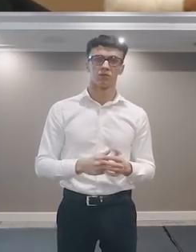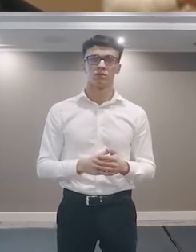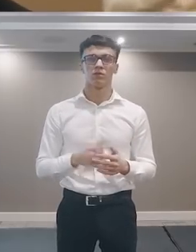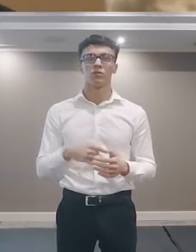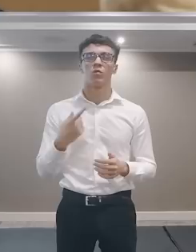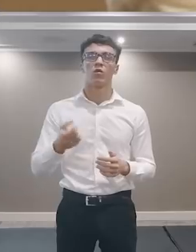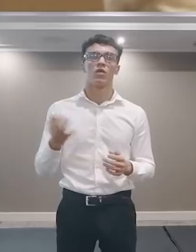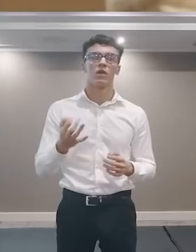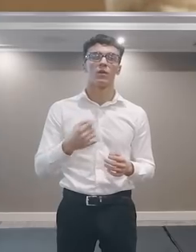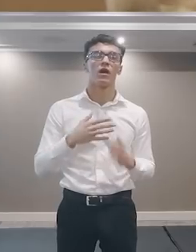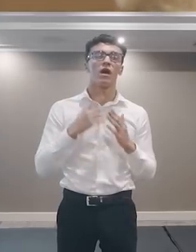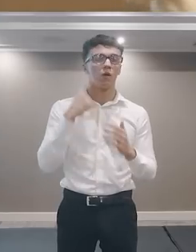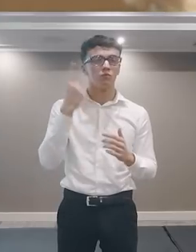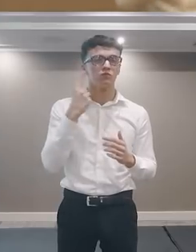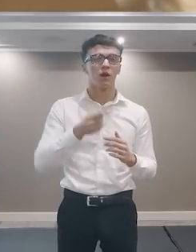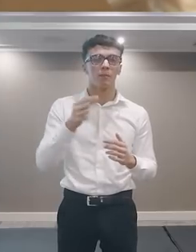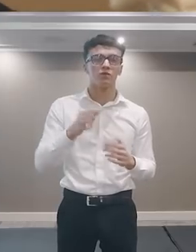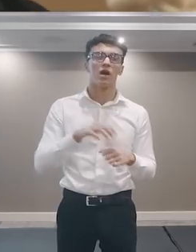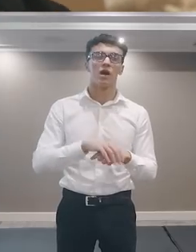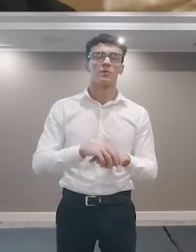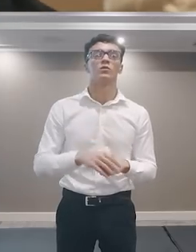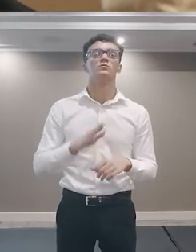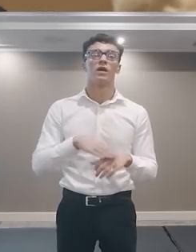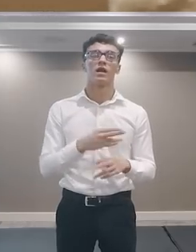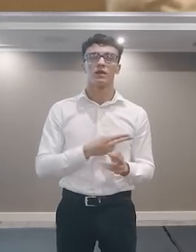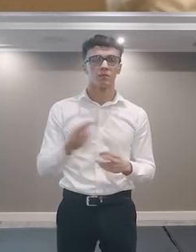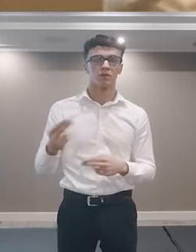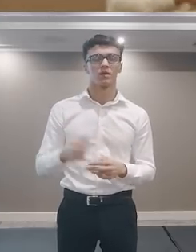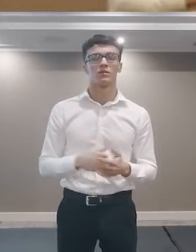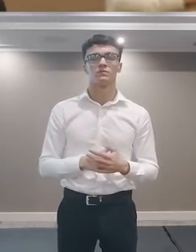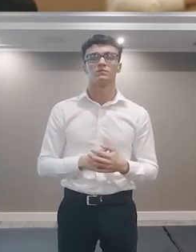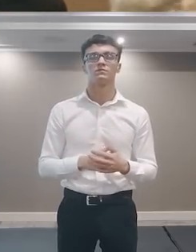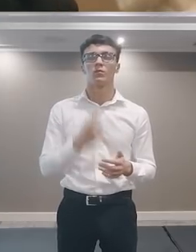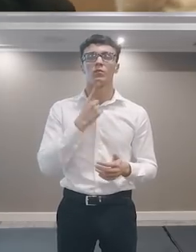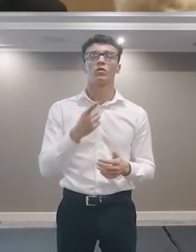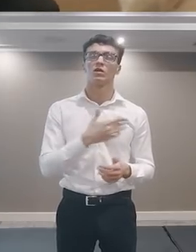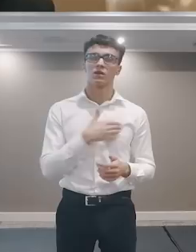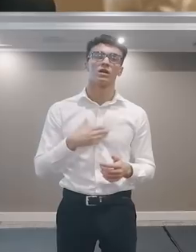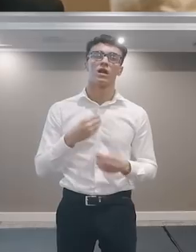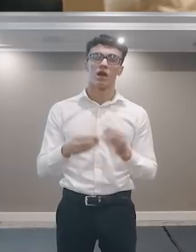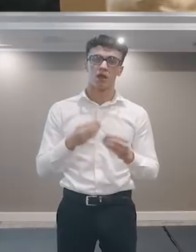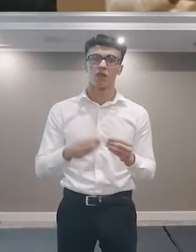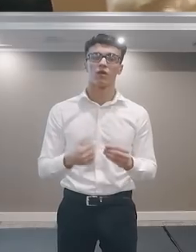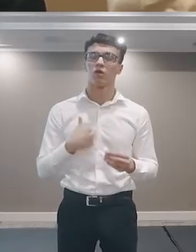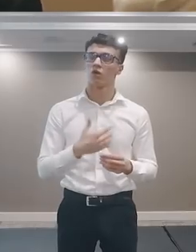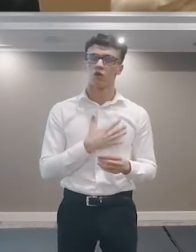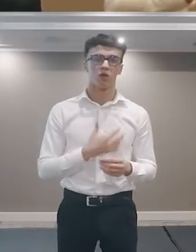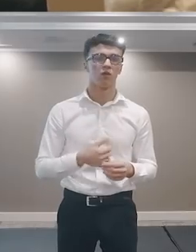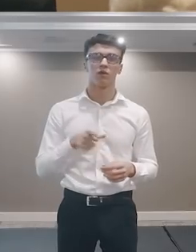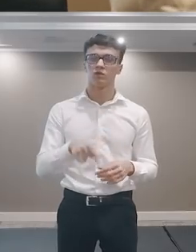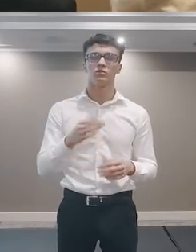a quien le recomendarías eso de verdad porque es un beneficio si la persona quiere hacerlo si queréis hacerlo os lo digo de verdad de corazón esto es para